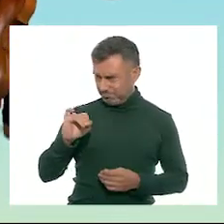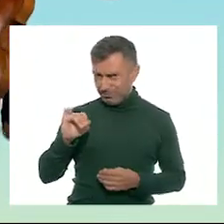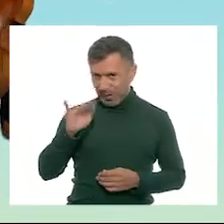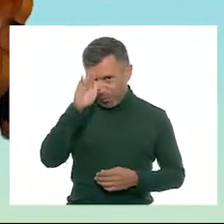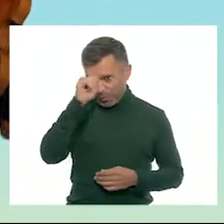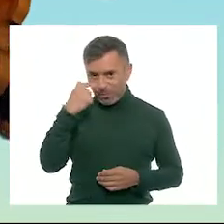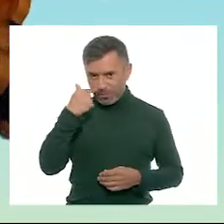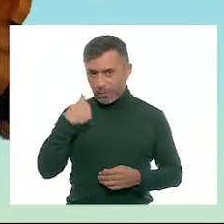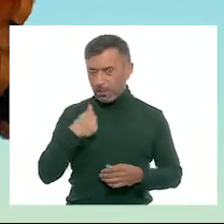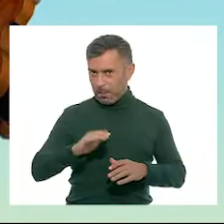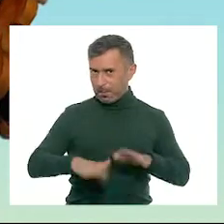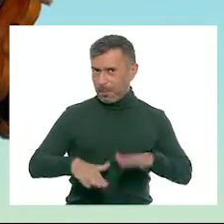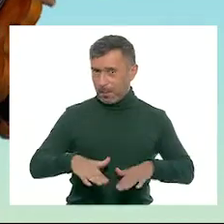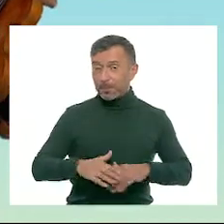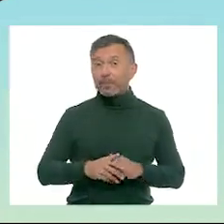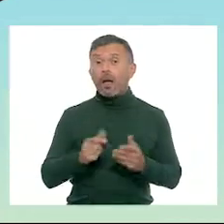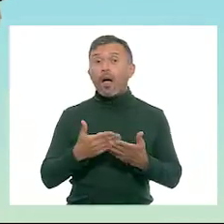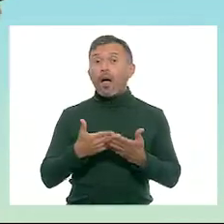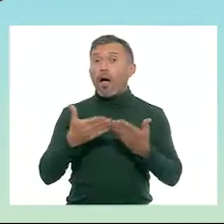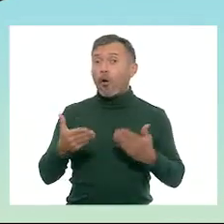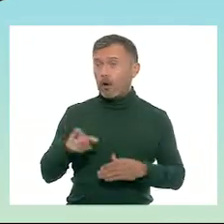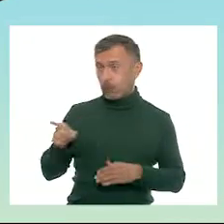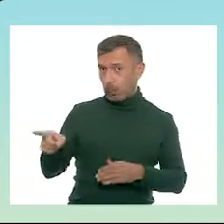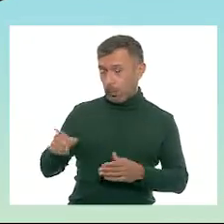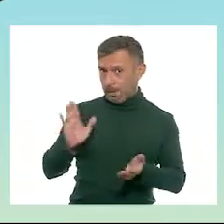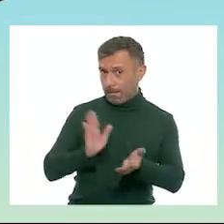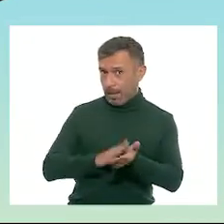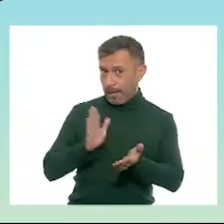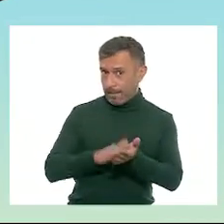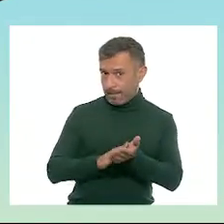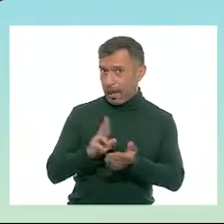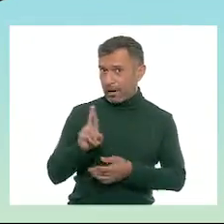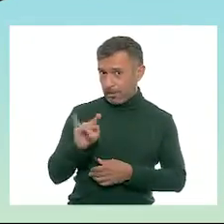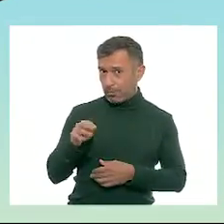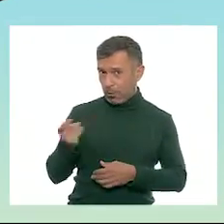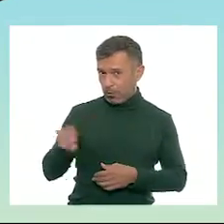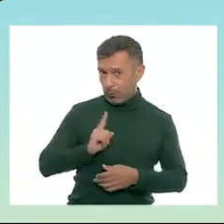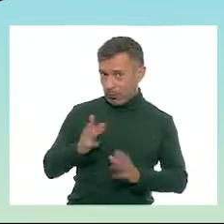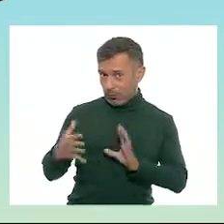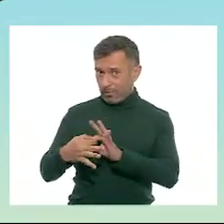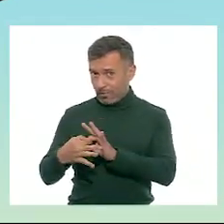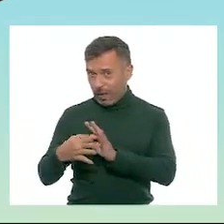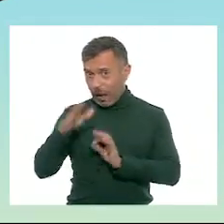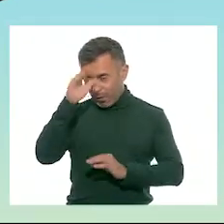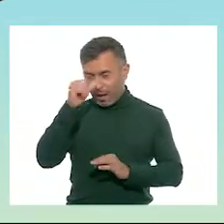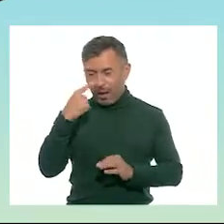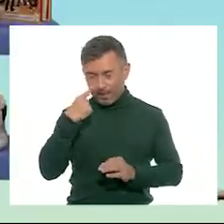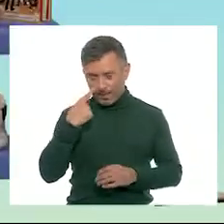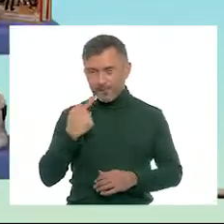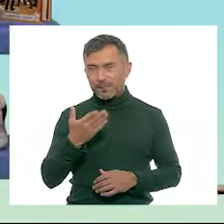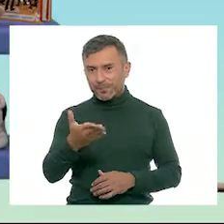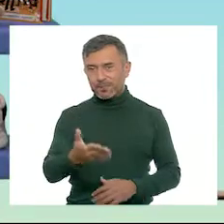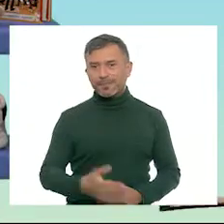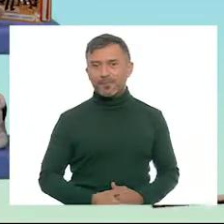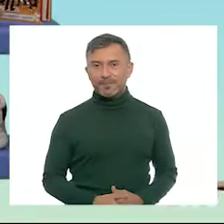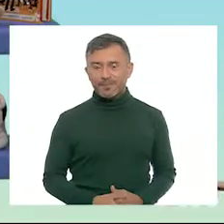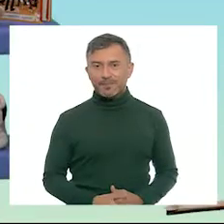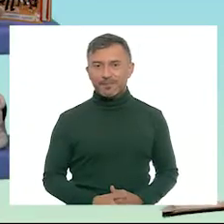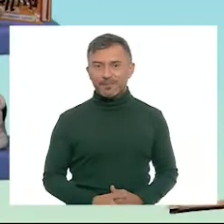aquí. Tú vas a hacer ahora el ritmo y yo a ver qué se me ocurre. Muy bien. A ver. ¿Listo? Va.